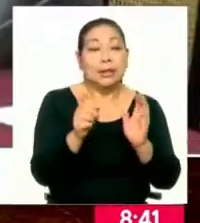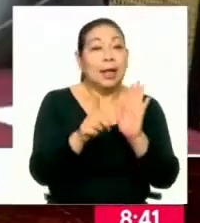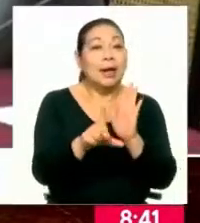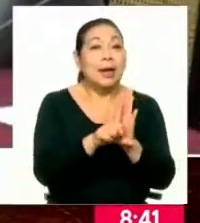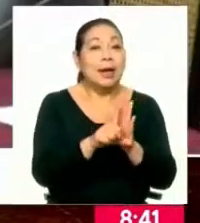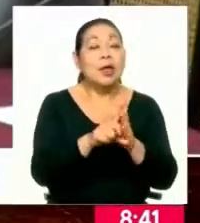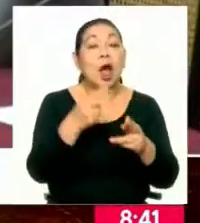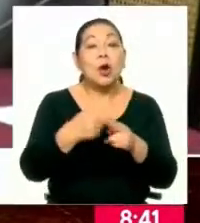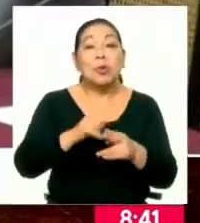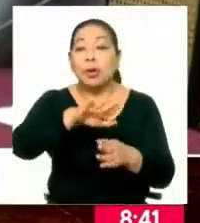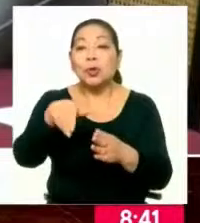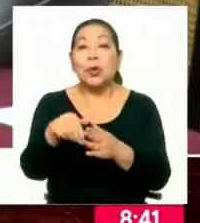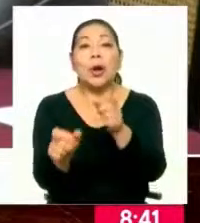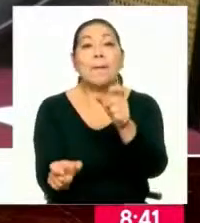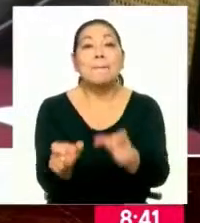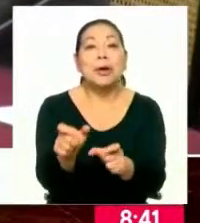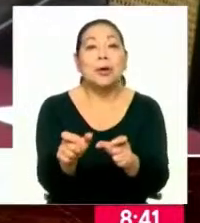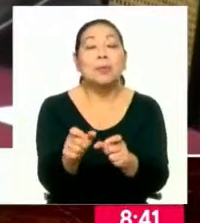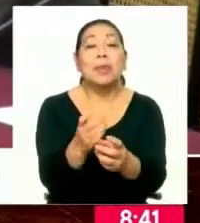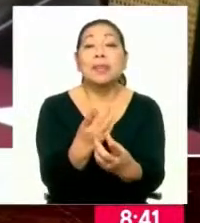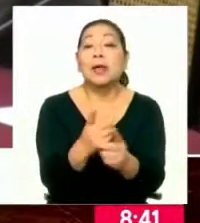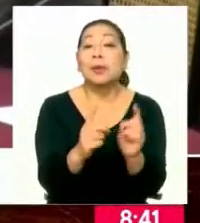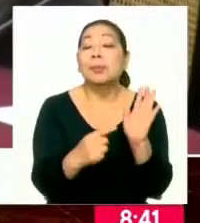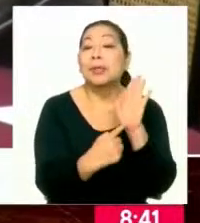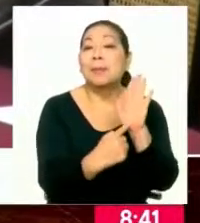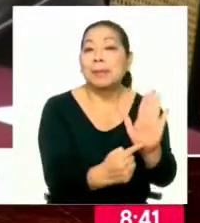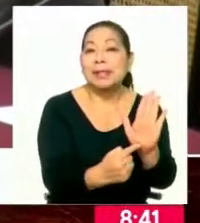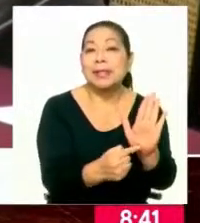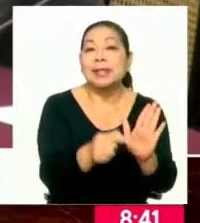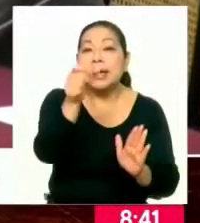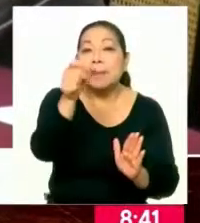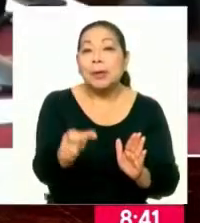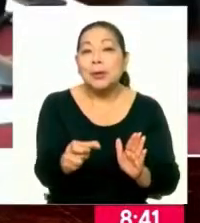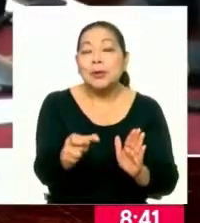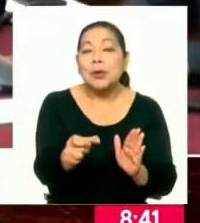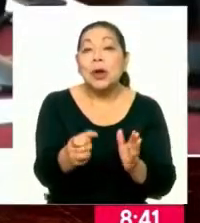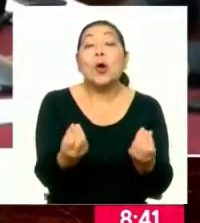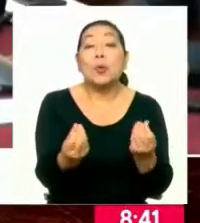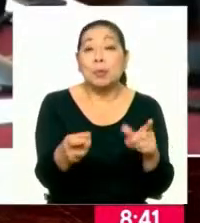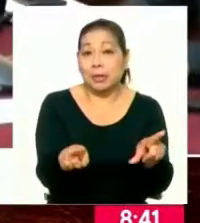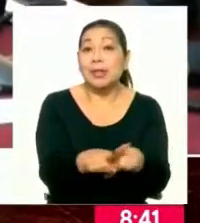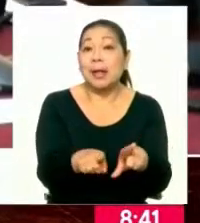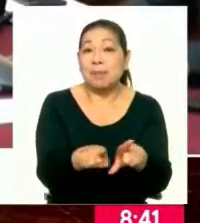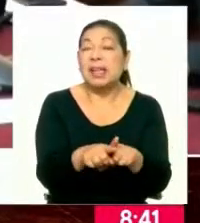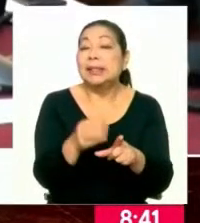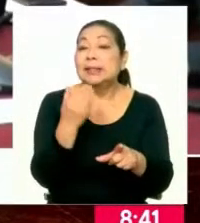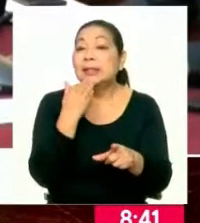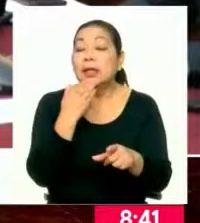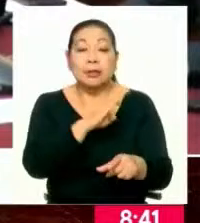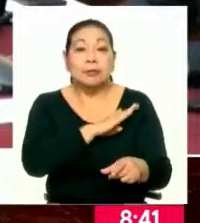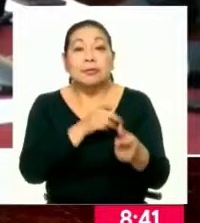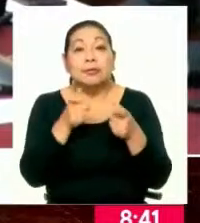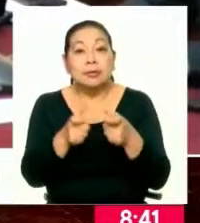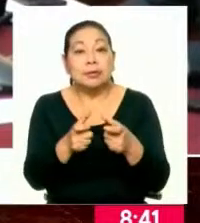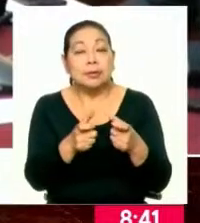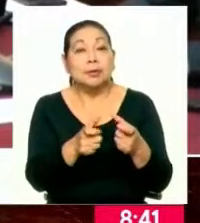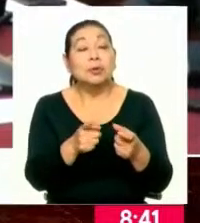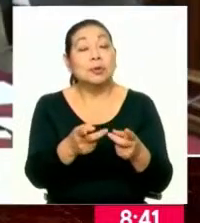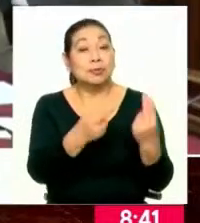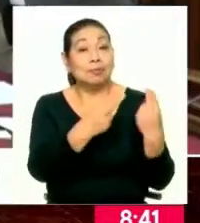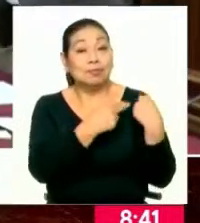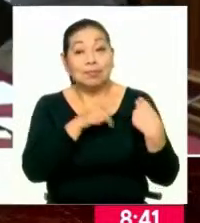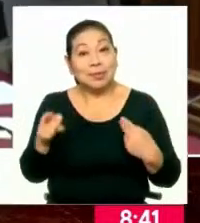legislan en nombre de todos los peruanos, es democracia representativa, y además también son quienes fiscalizan. Y en su